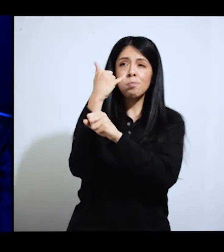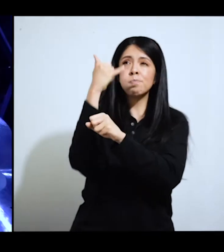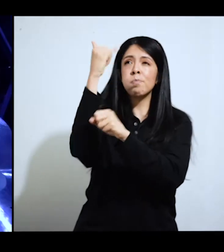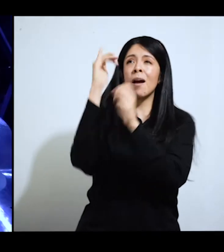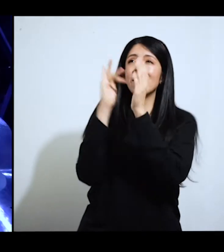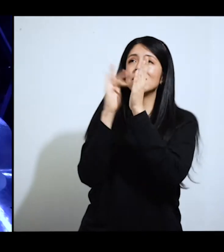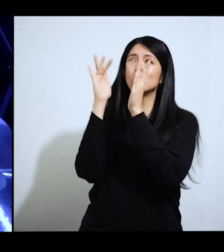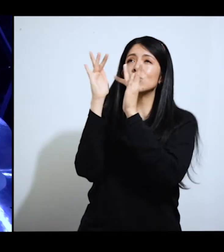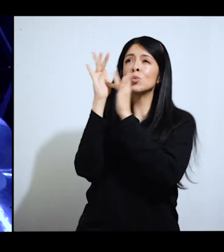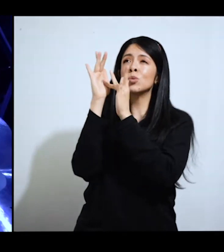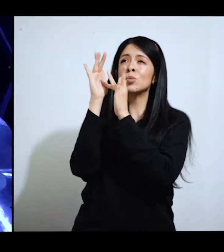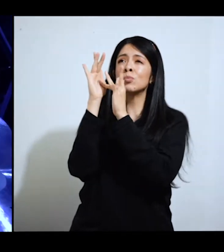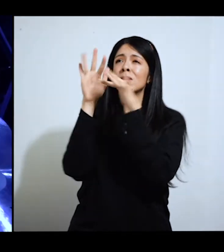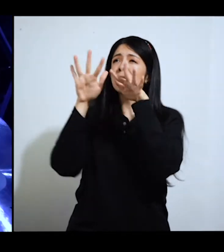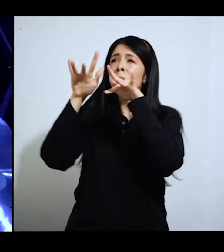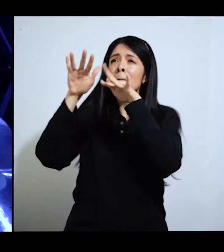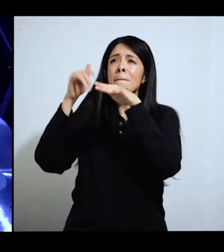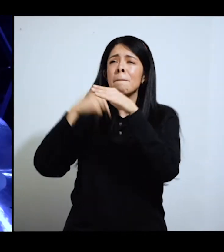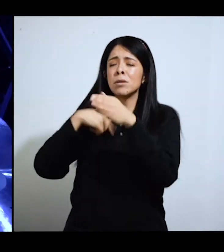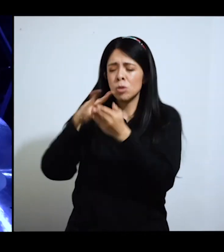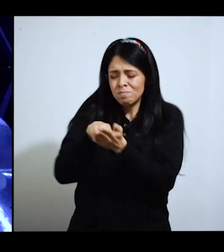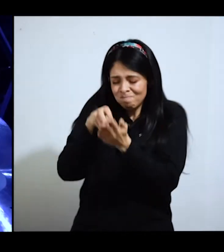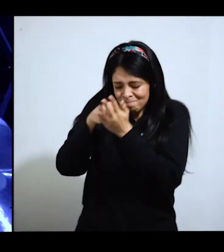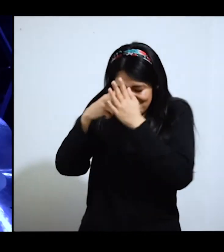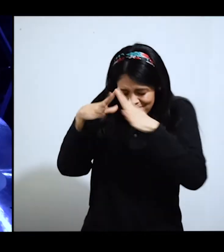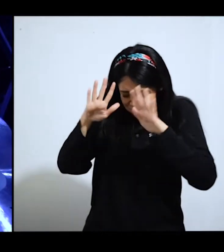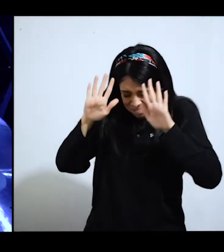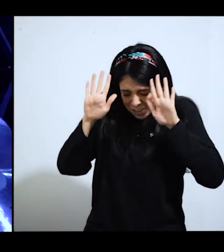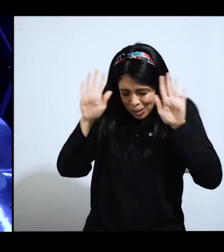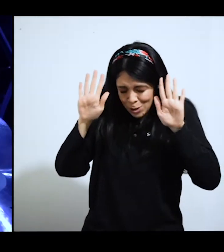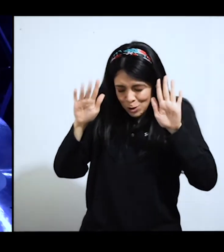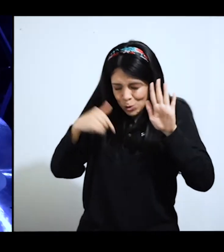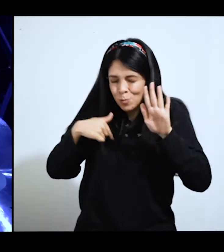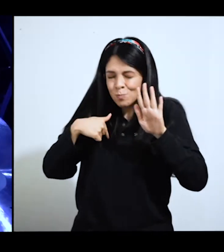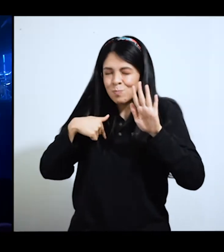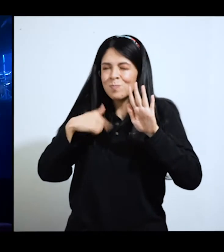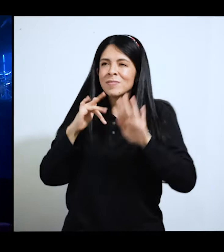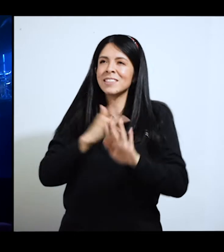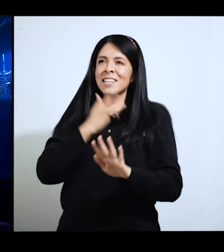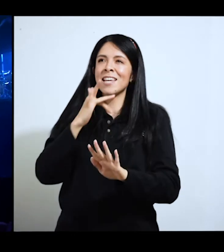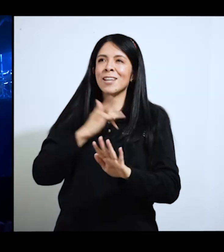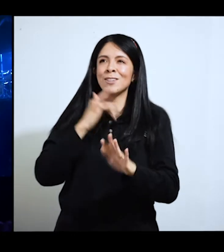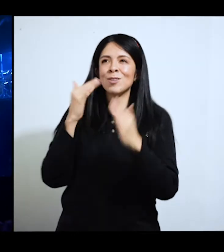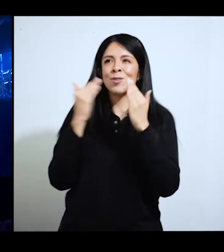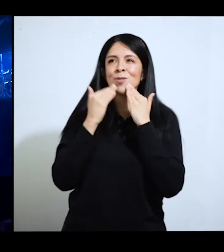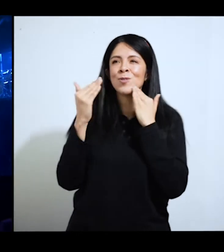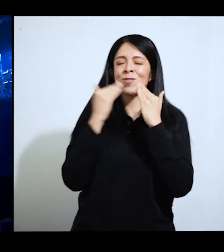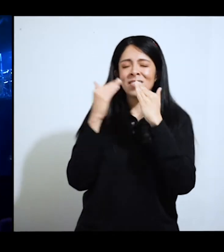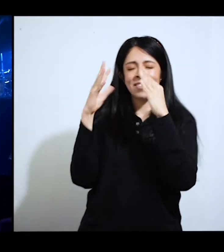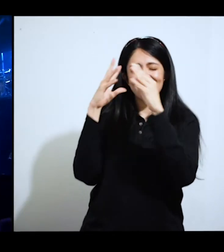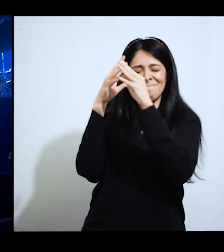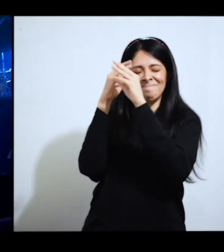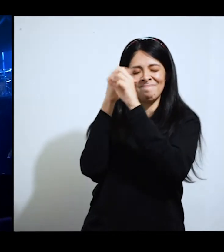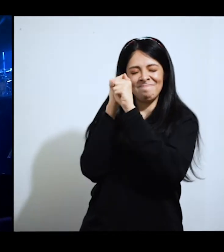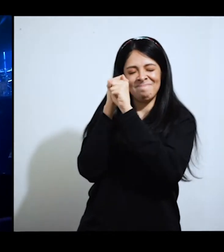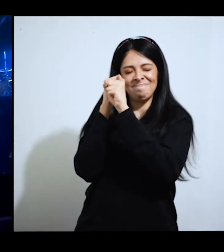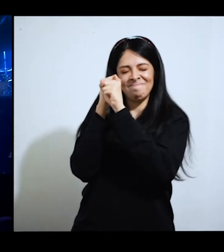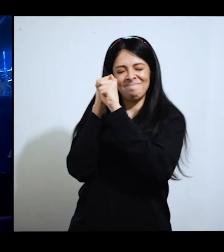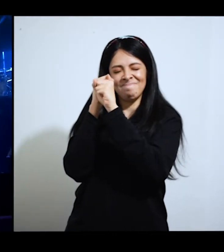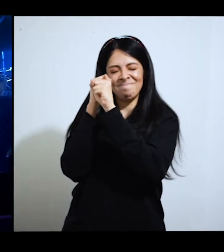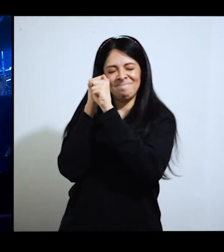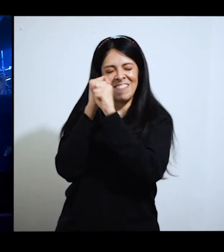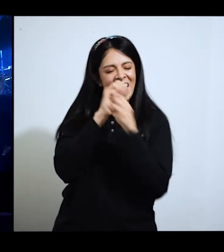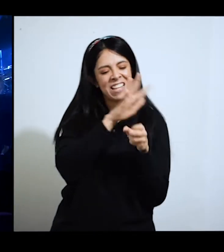Y ahí a tus pies, Jesús, puedo estar confiado hoy